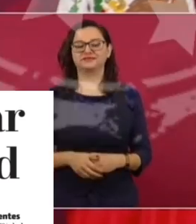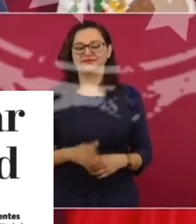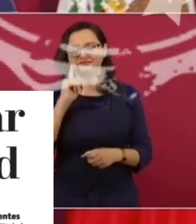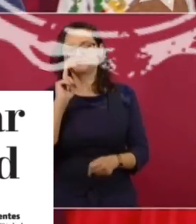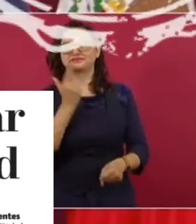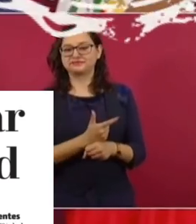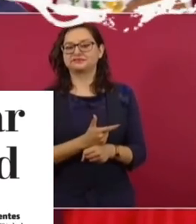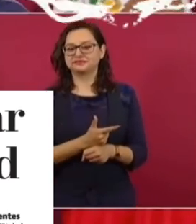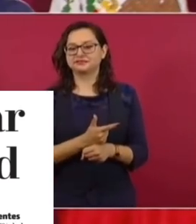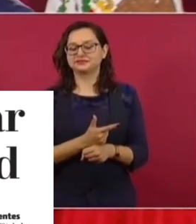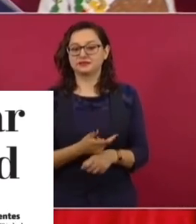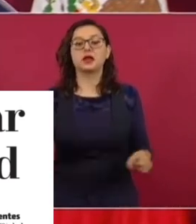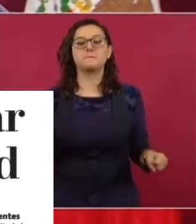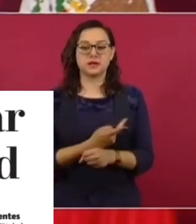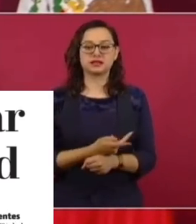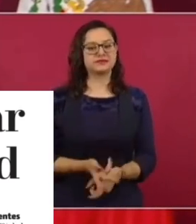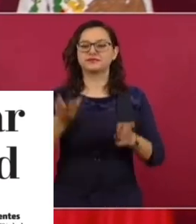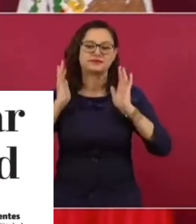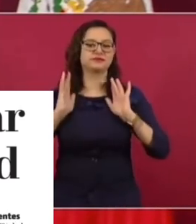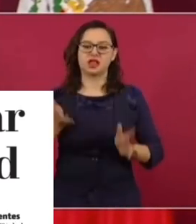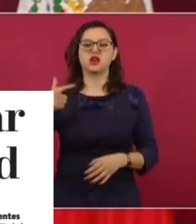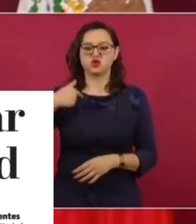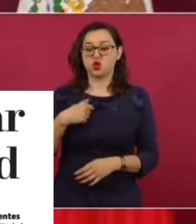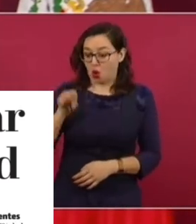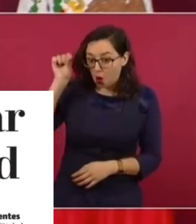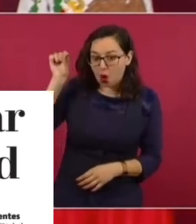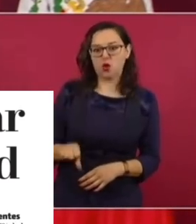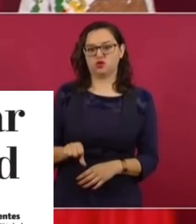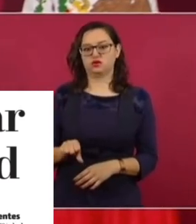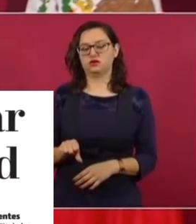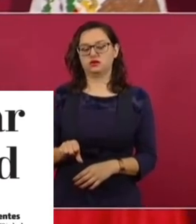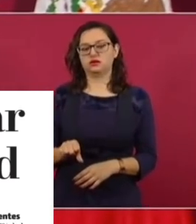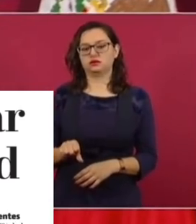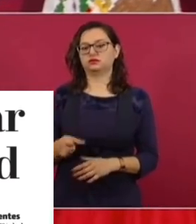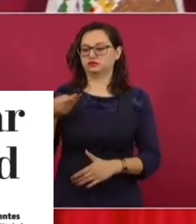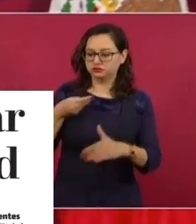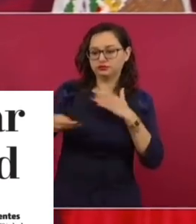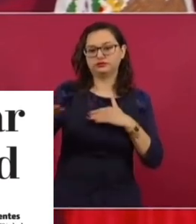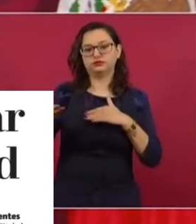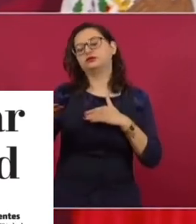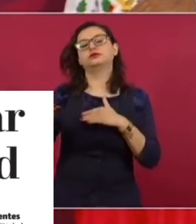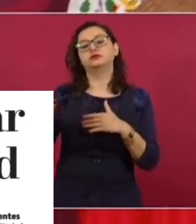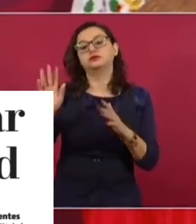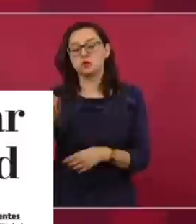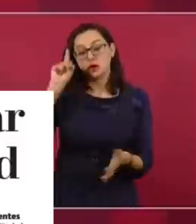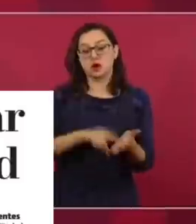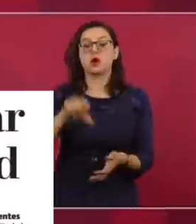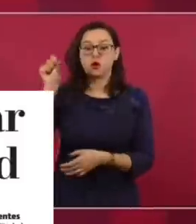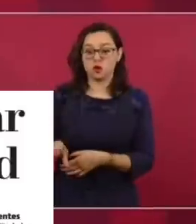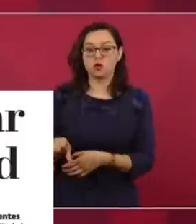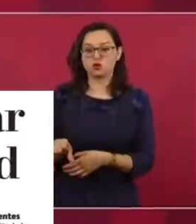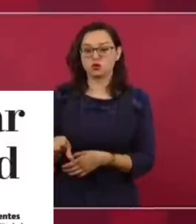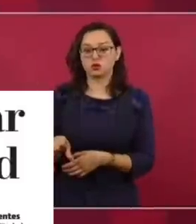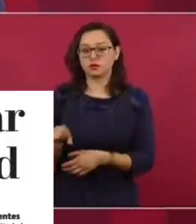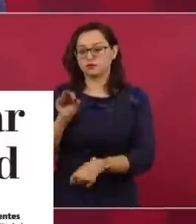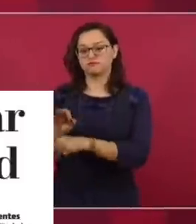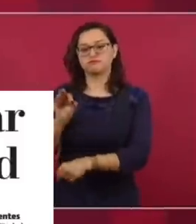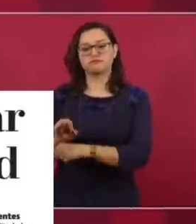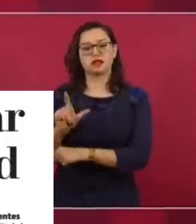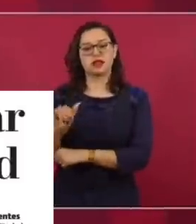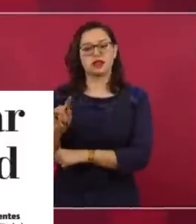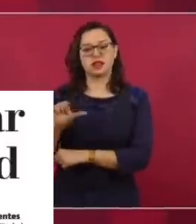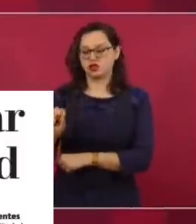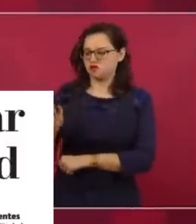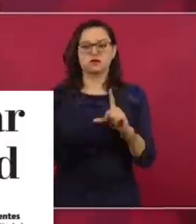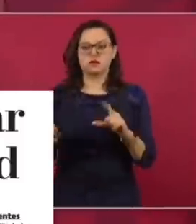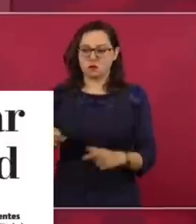que se tiene es una iniciativa que hoy si así lo deciden en la cámara para que nació